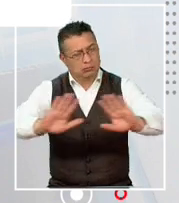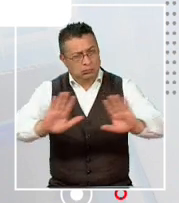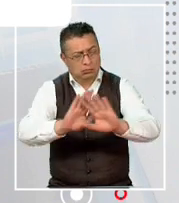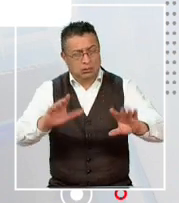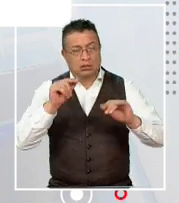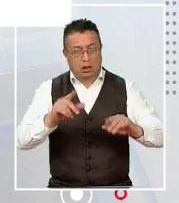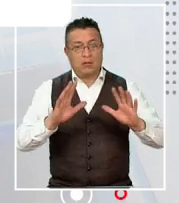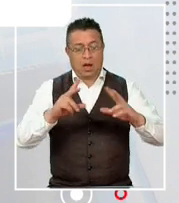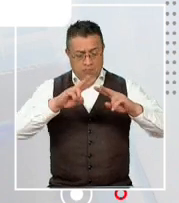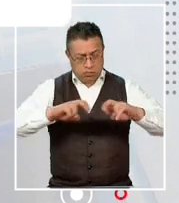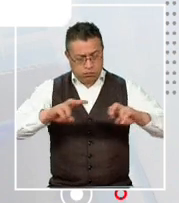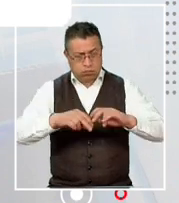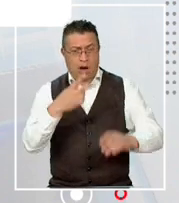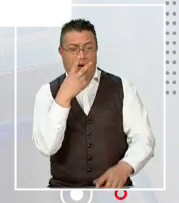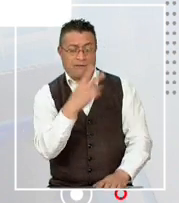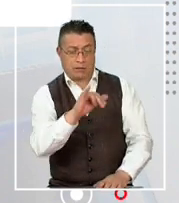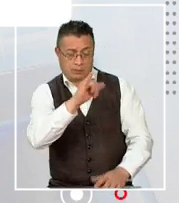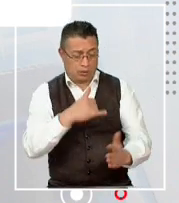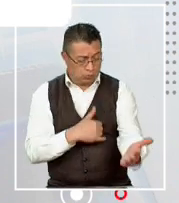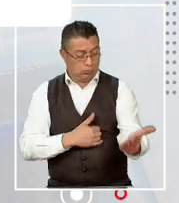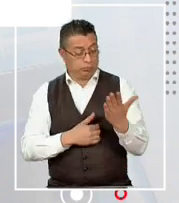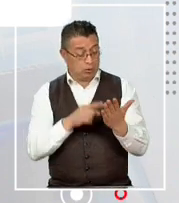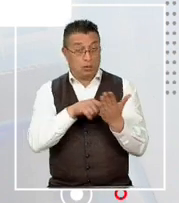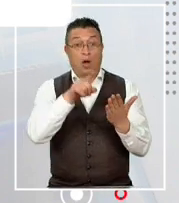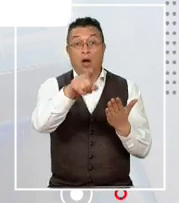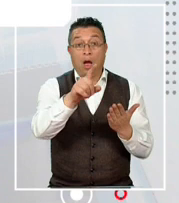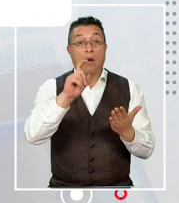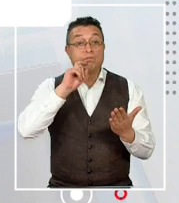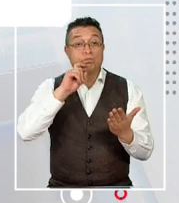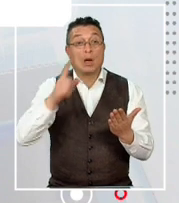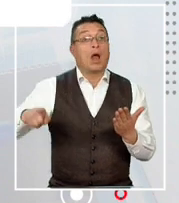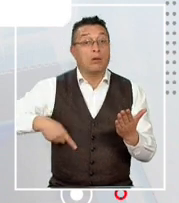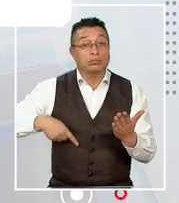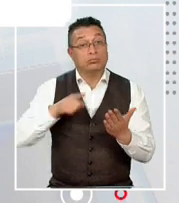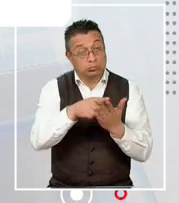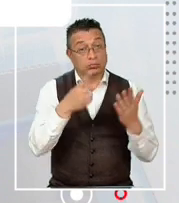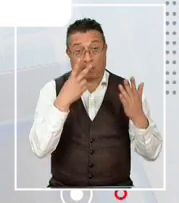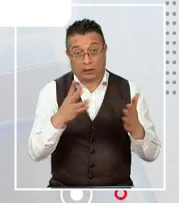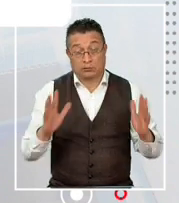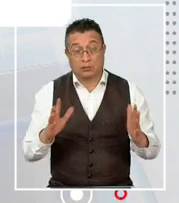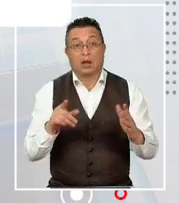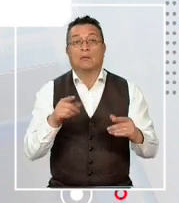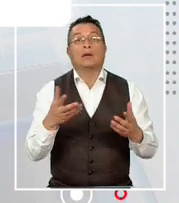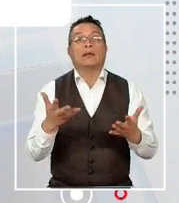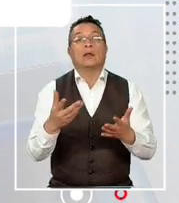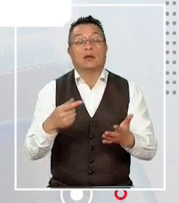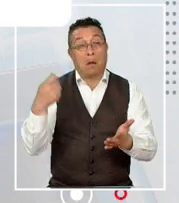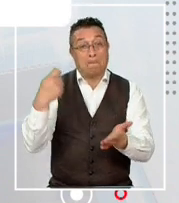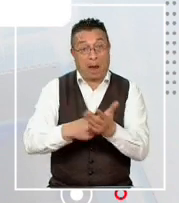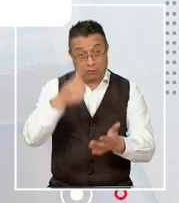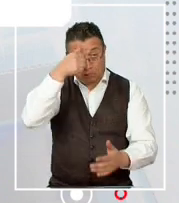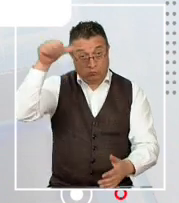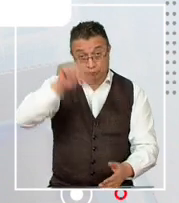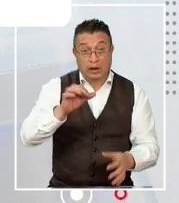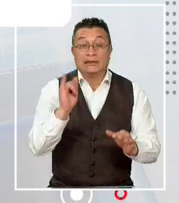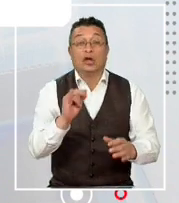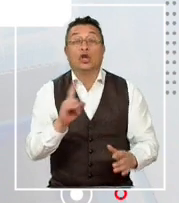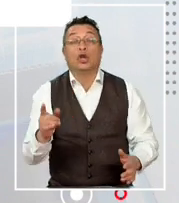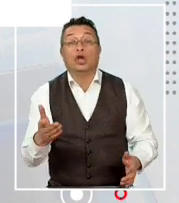investigación decante realmente qué pasó y si alguien se equivocó, ¿quién fue? Sí, ahí y que pague las consecuencias, me imagino,